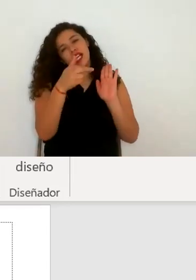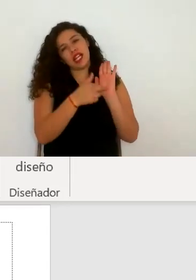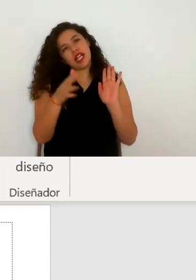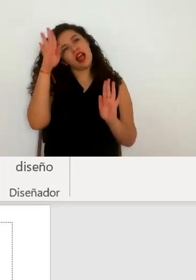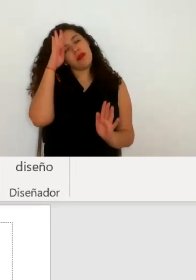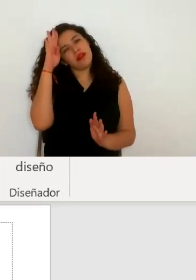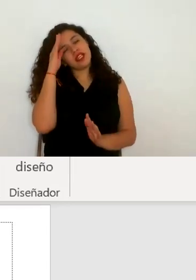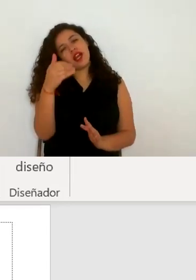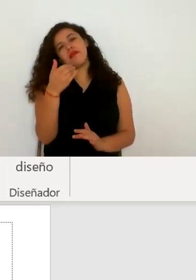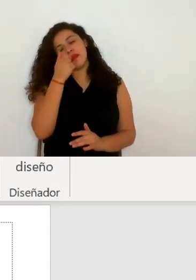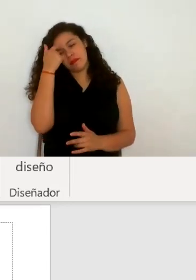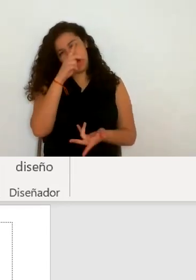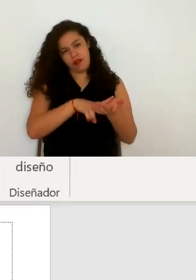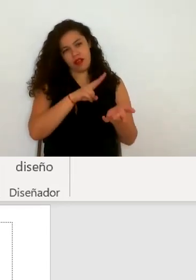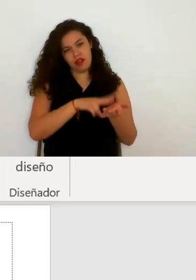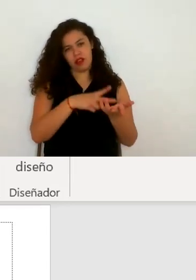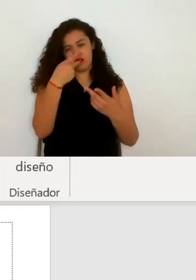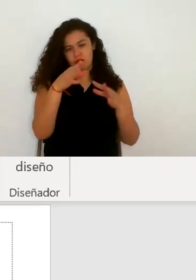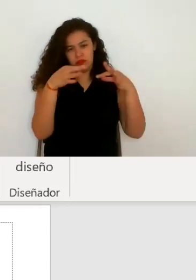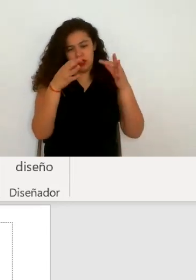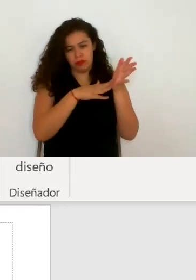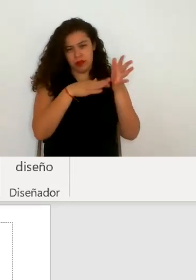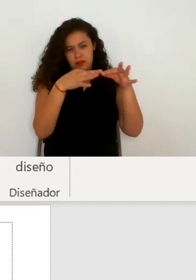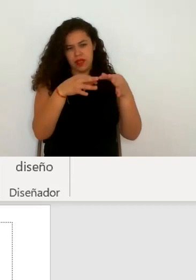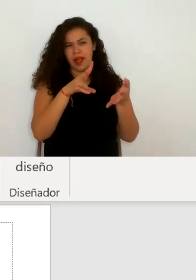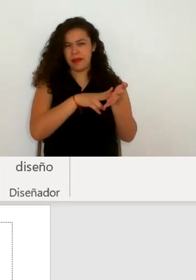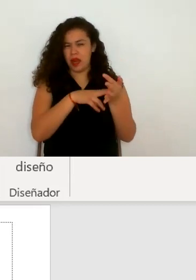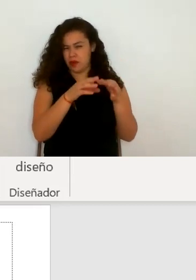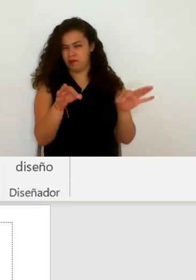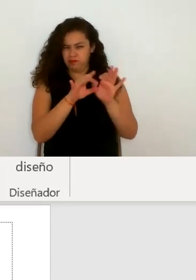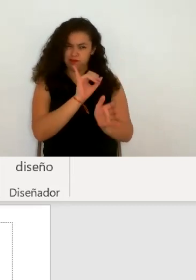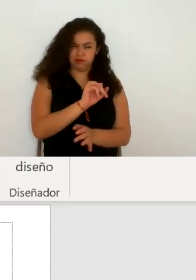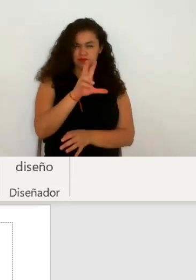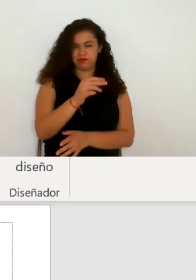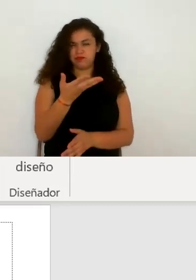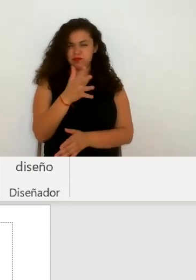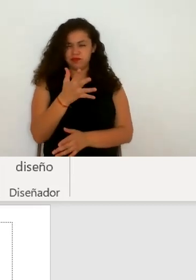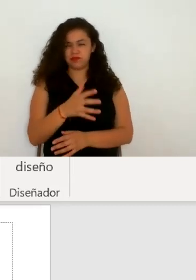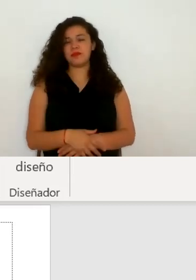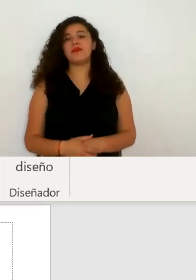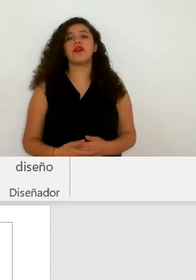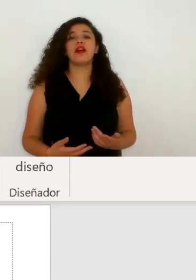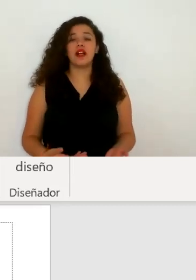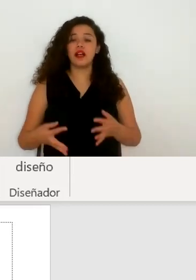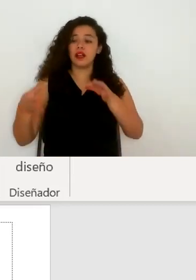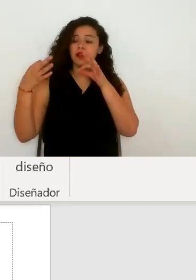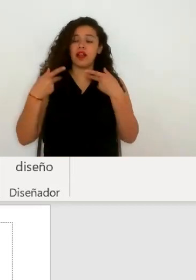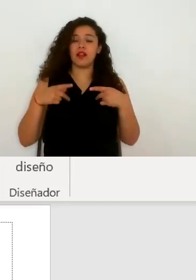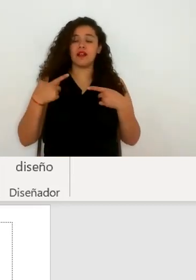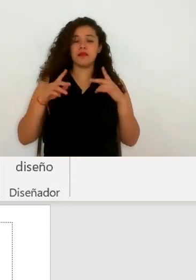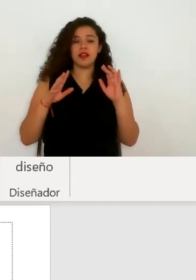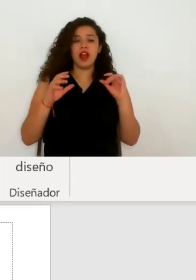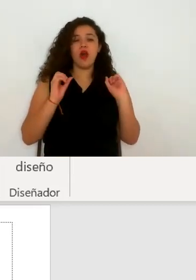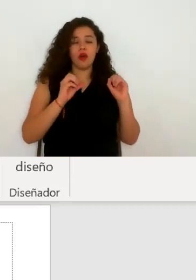valoración documental. Esta eliminación necesita que las personas o sus autoridades se